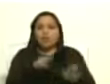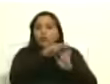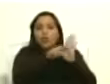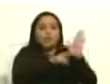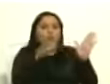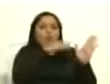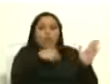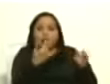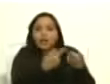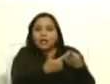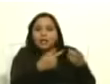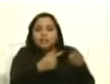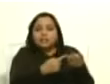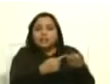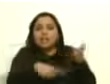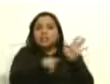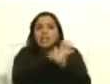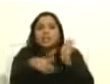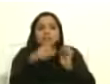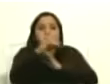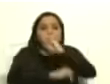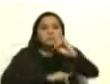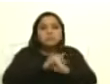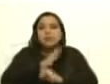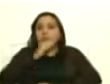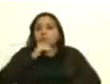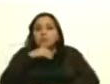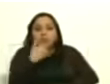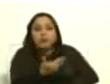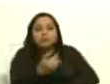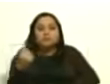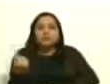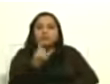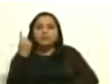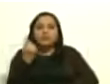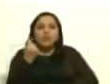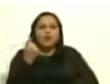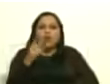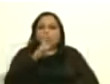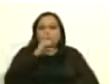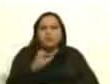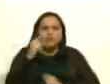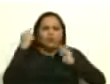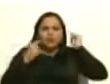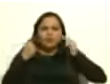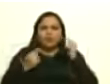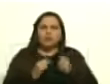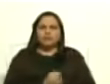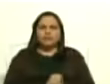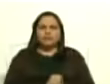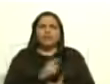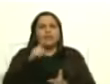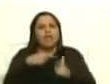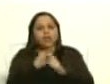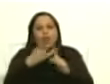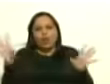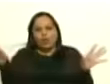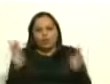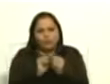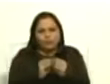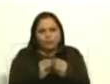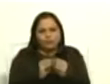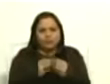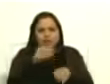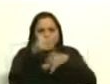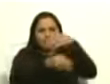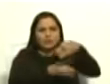existen, donde el derecho internacional no rige y lo único que rige es la barbarie. Así que bueno, eso en pocas palabras, lo que ha sido